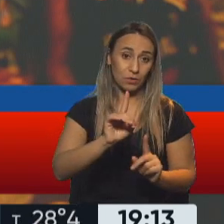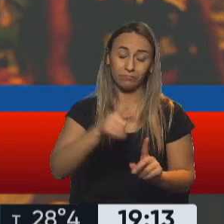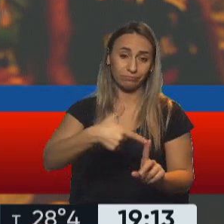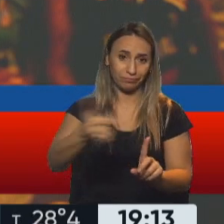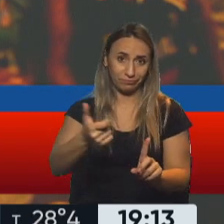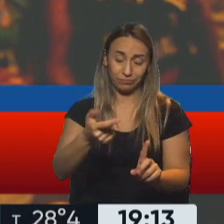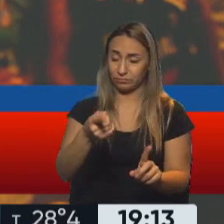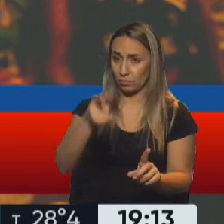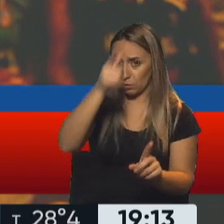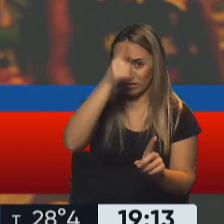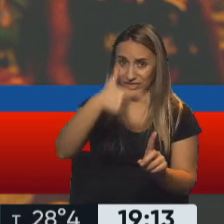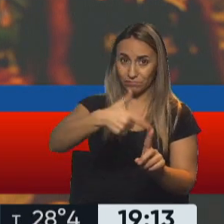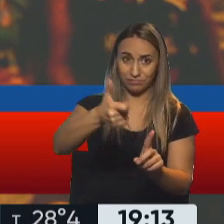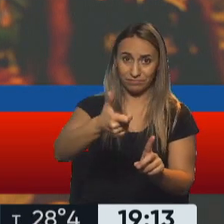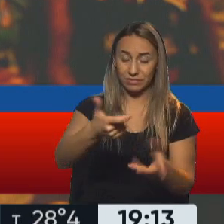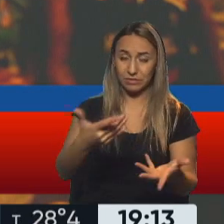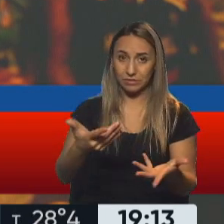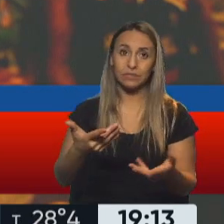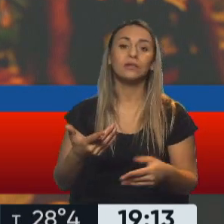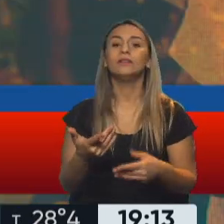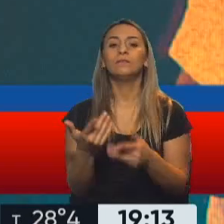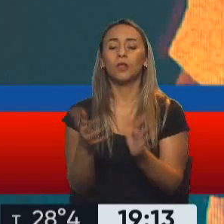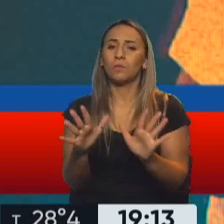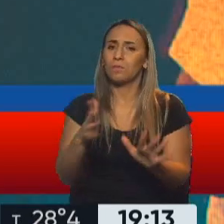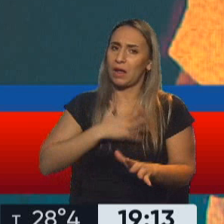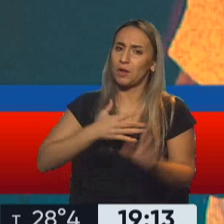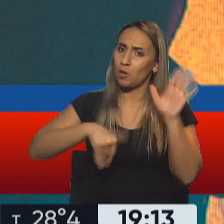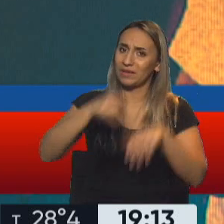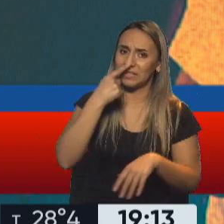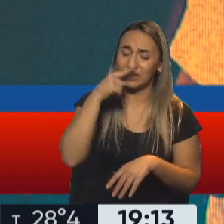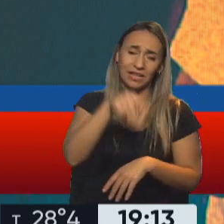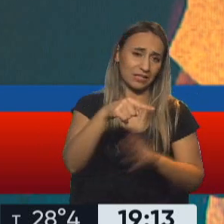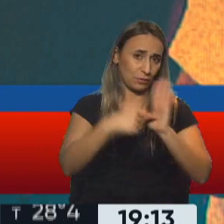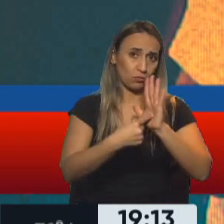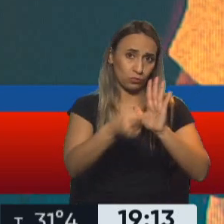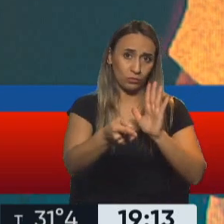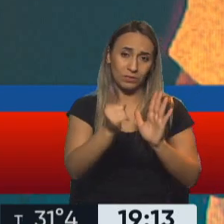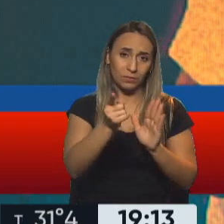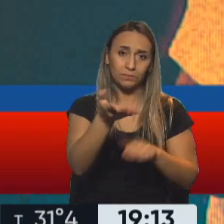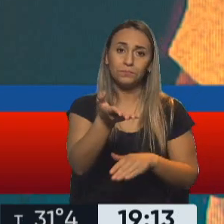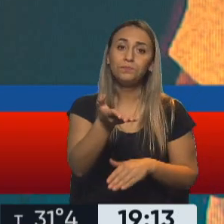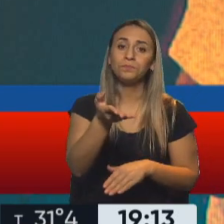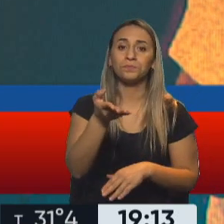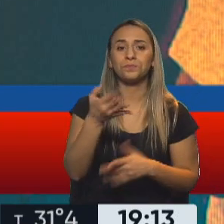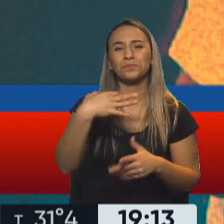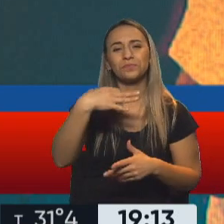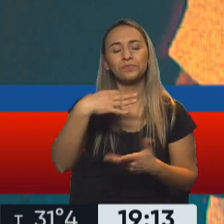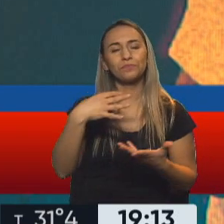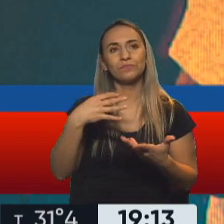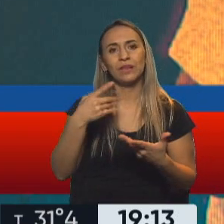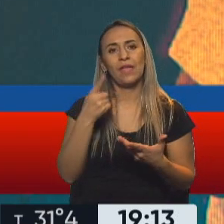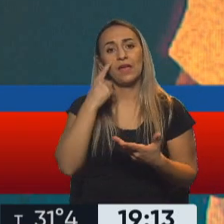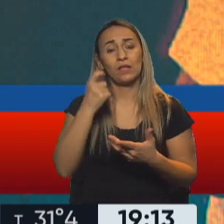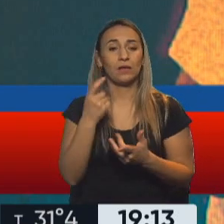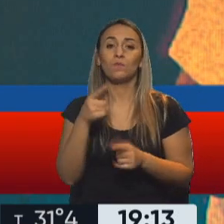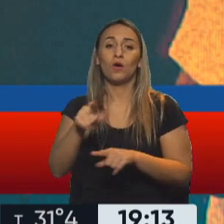semana. ¿Listo, Nico? Sí, me parece que lo más interesante, Ari, es esto, es identificar que más allá de que en el caso de